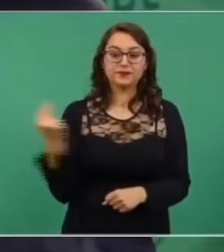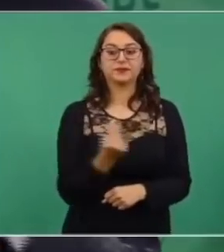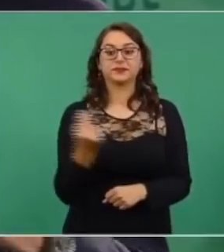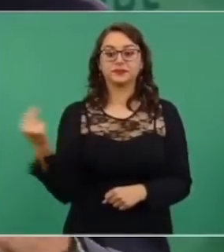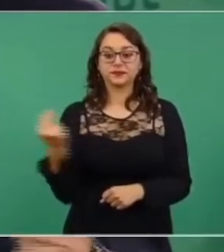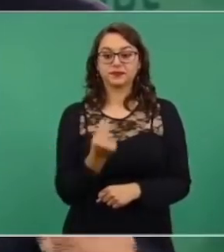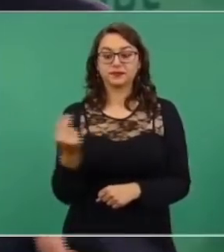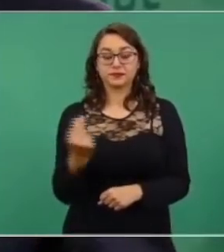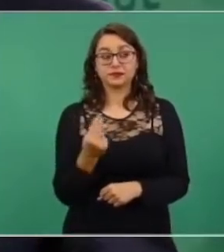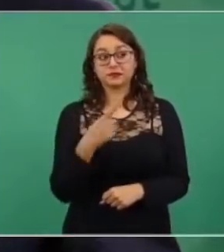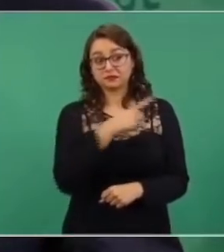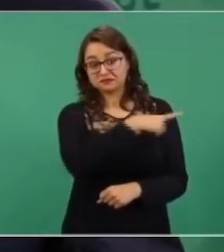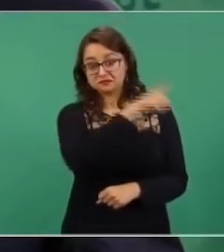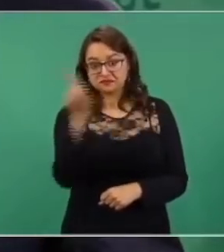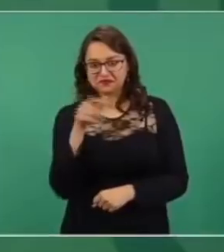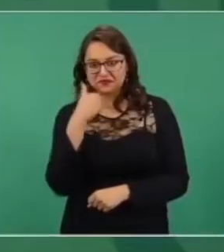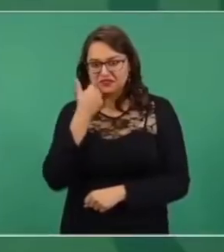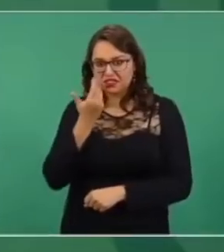codiciado.